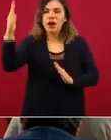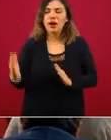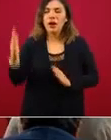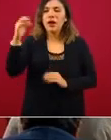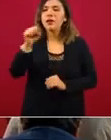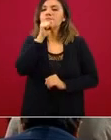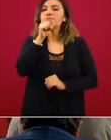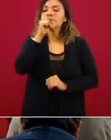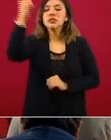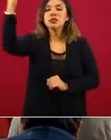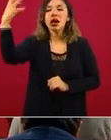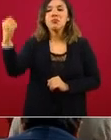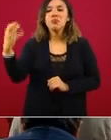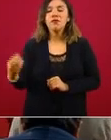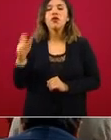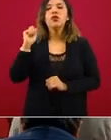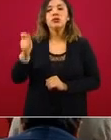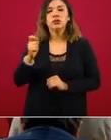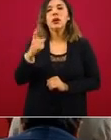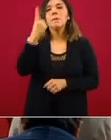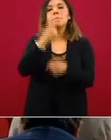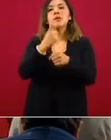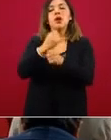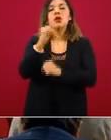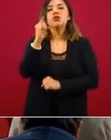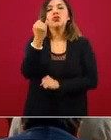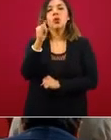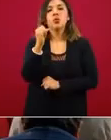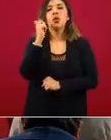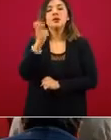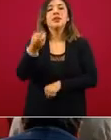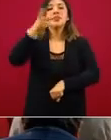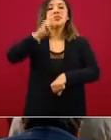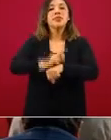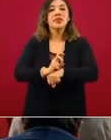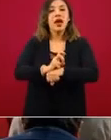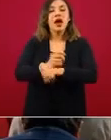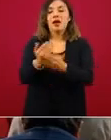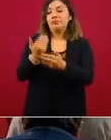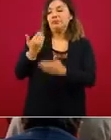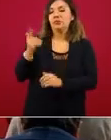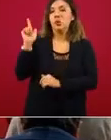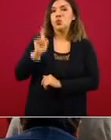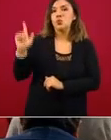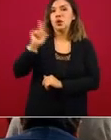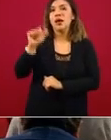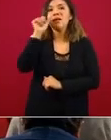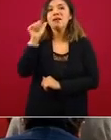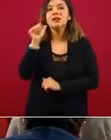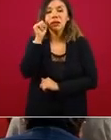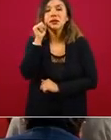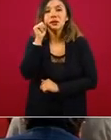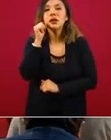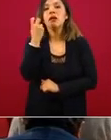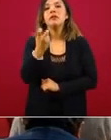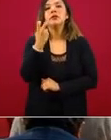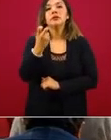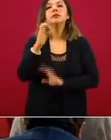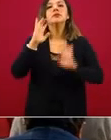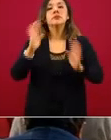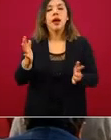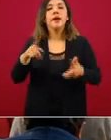riesgo, marca el 1 de junio, que es el momento, es el día, es el pasado lunes, el día de ayer, en